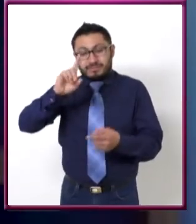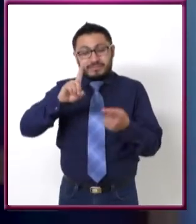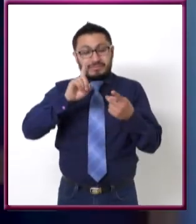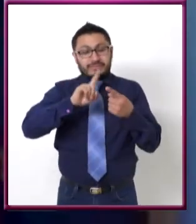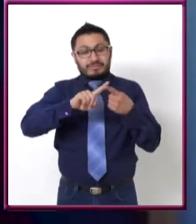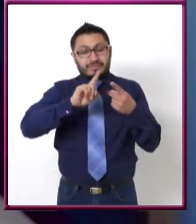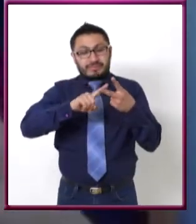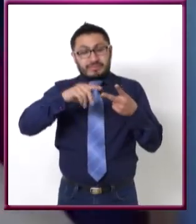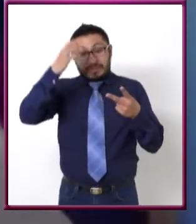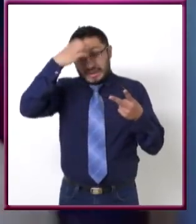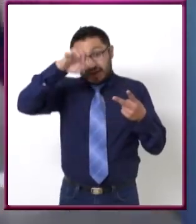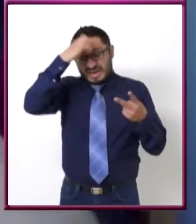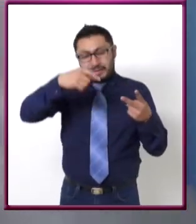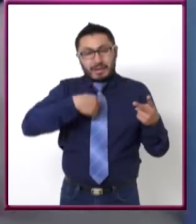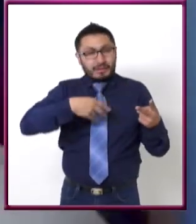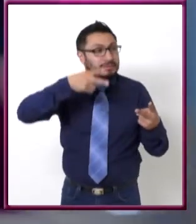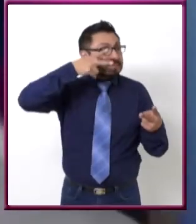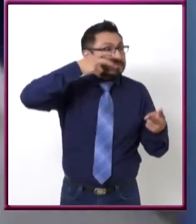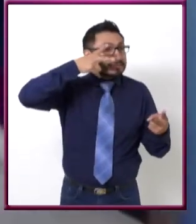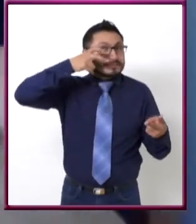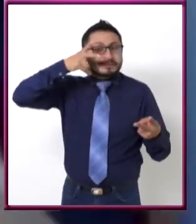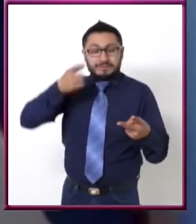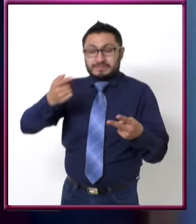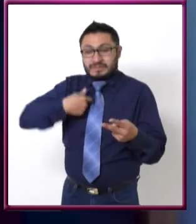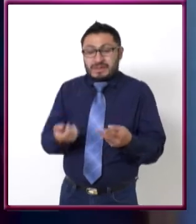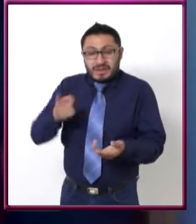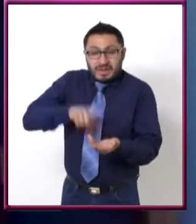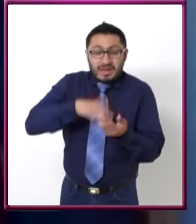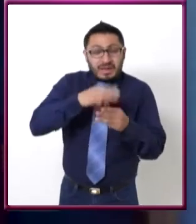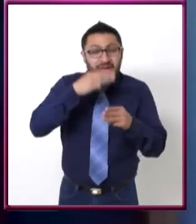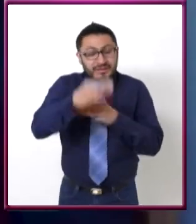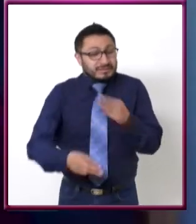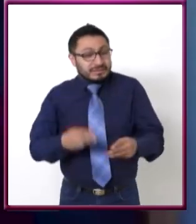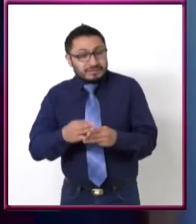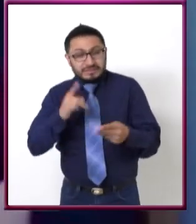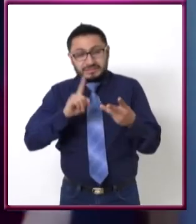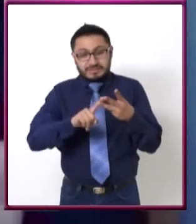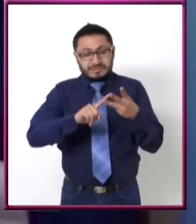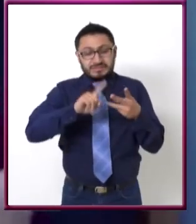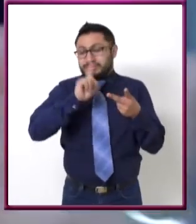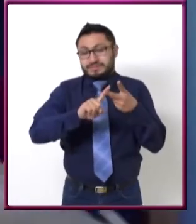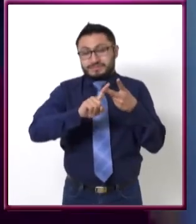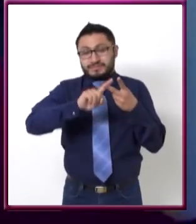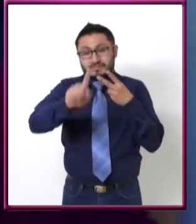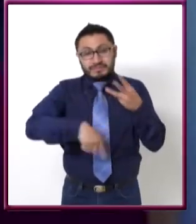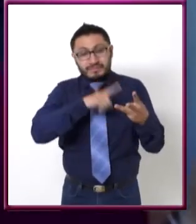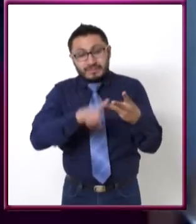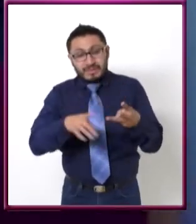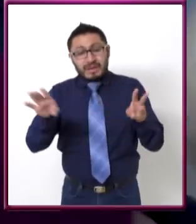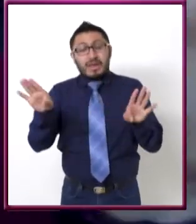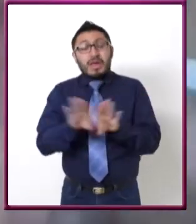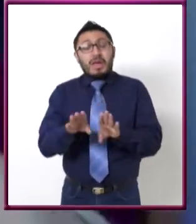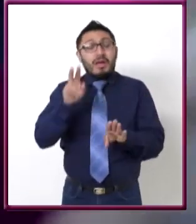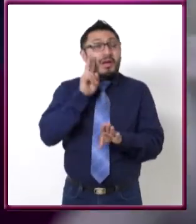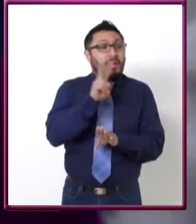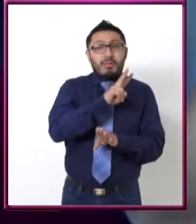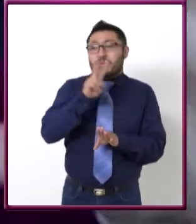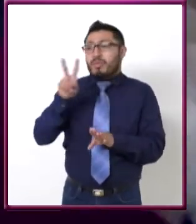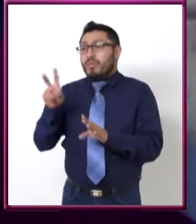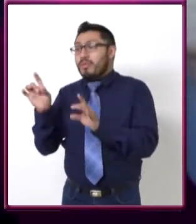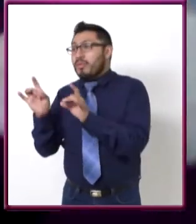segunda es la experiencia que yo voy adquiriendo con mi estar en el mundo, la tercera con cómo